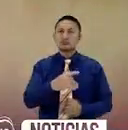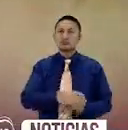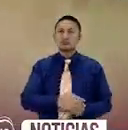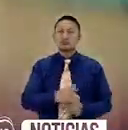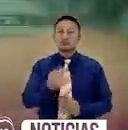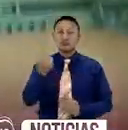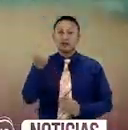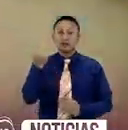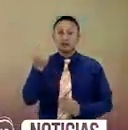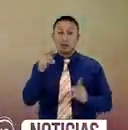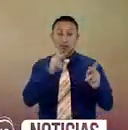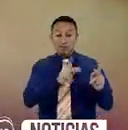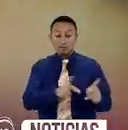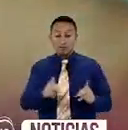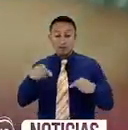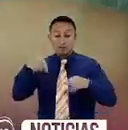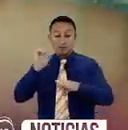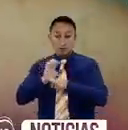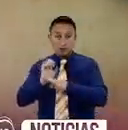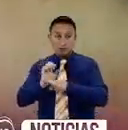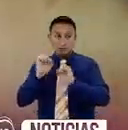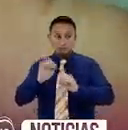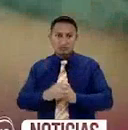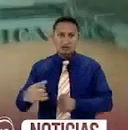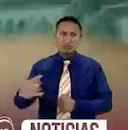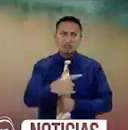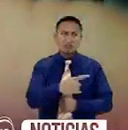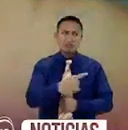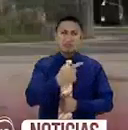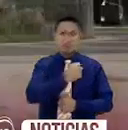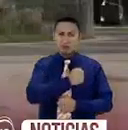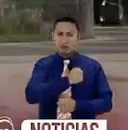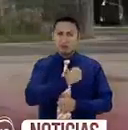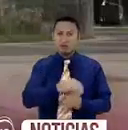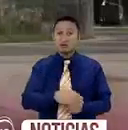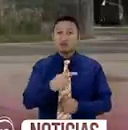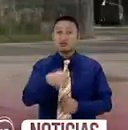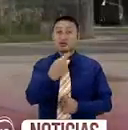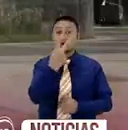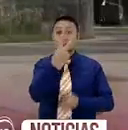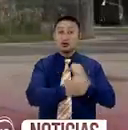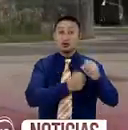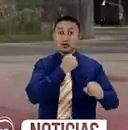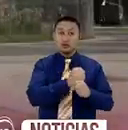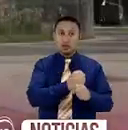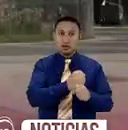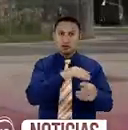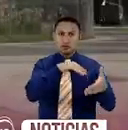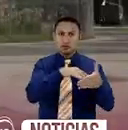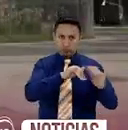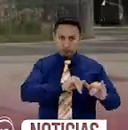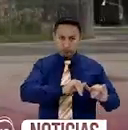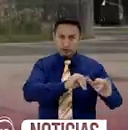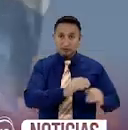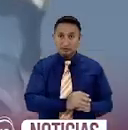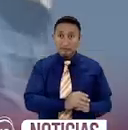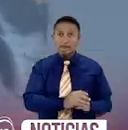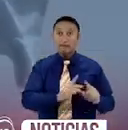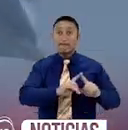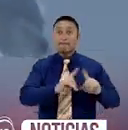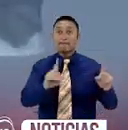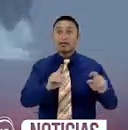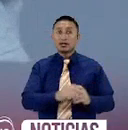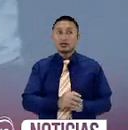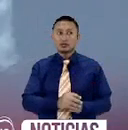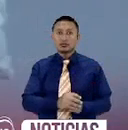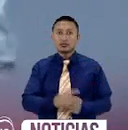presupuesto planificado desde Ecuador le serviría para mantenerse Durante los próximos dos años en ese país sin embargo al